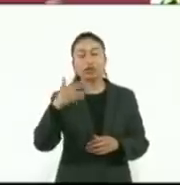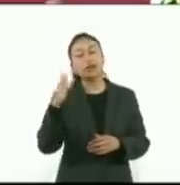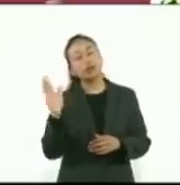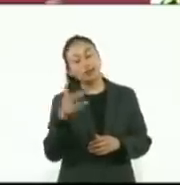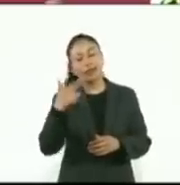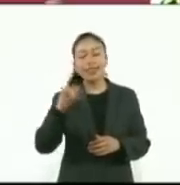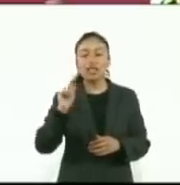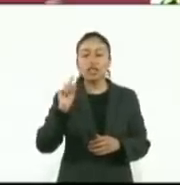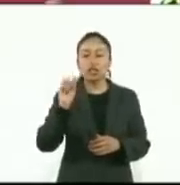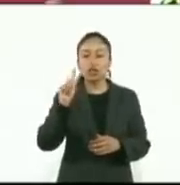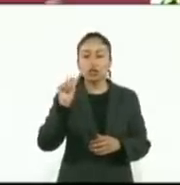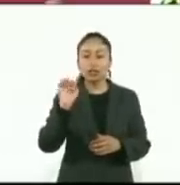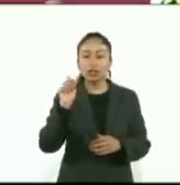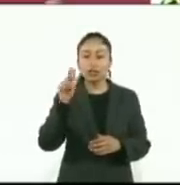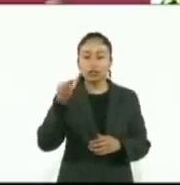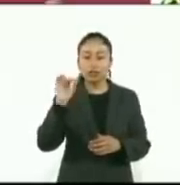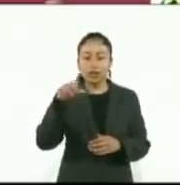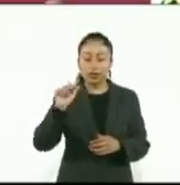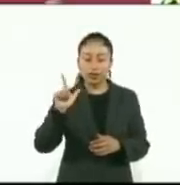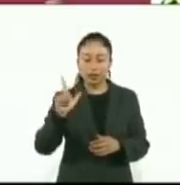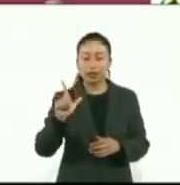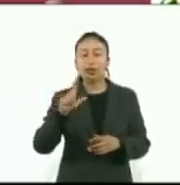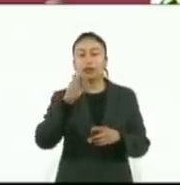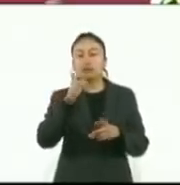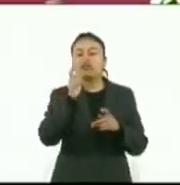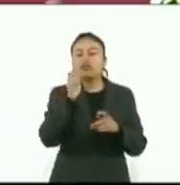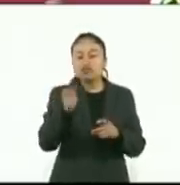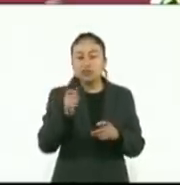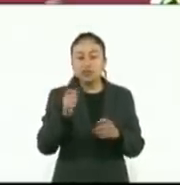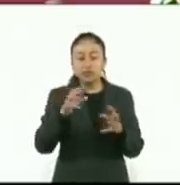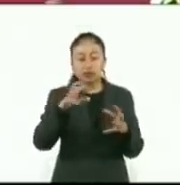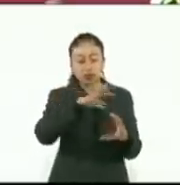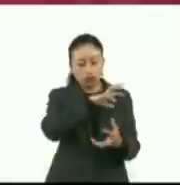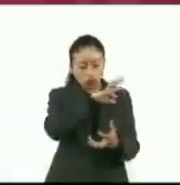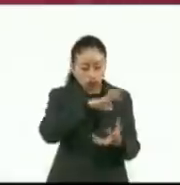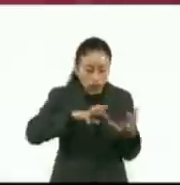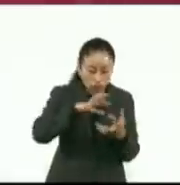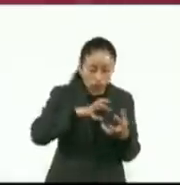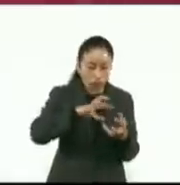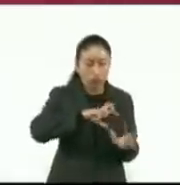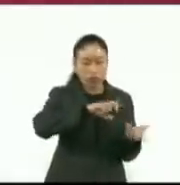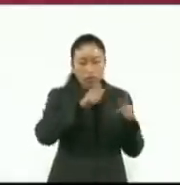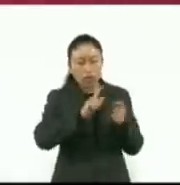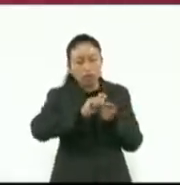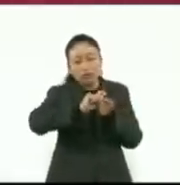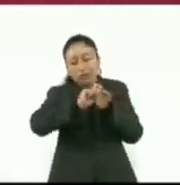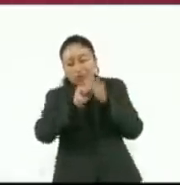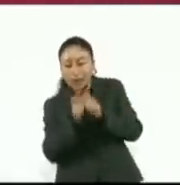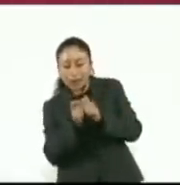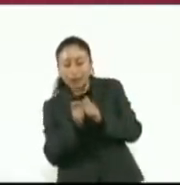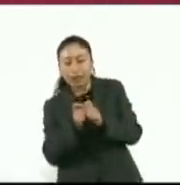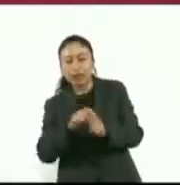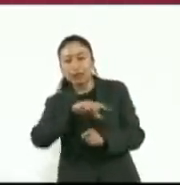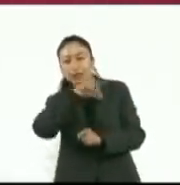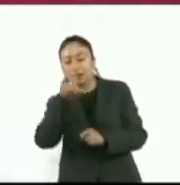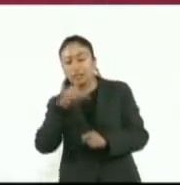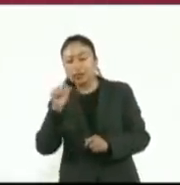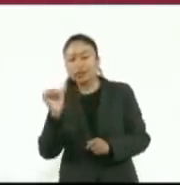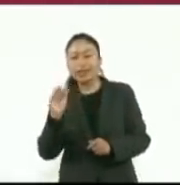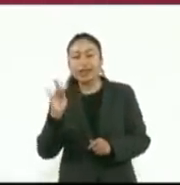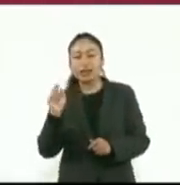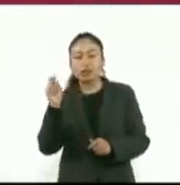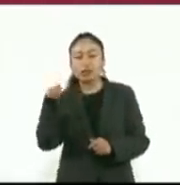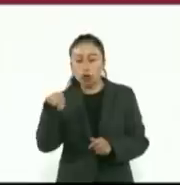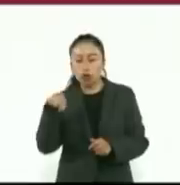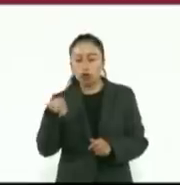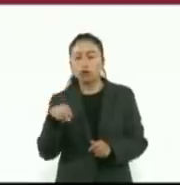en electricidad a través de gasificación y en pellets de carbón. Carbón vegetal.